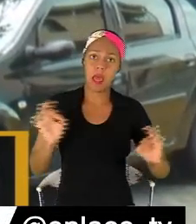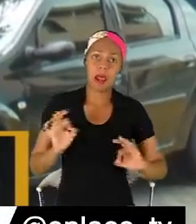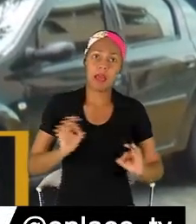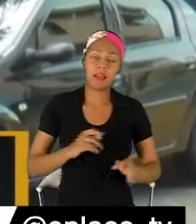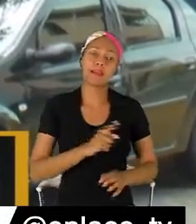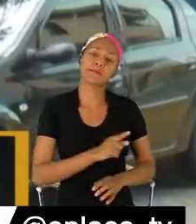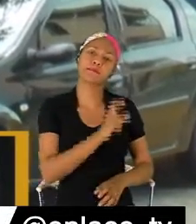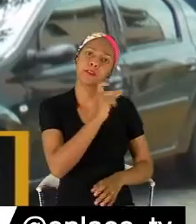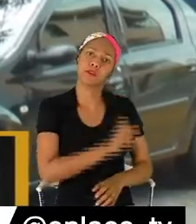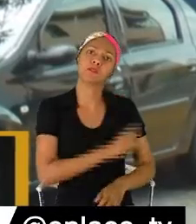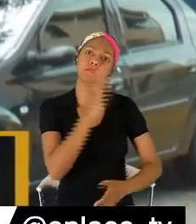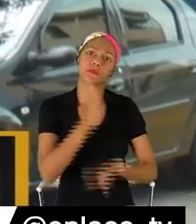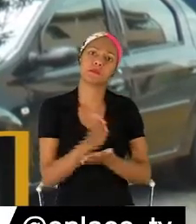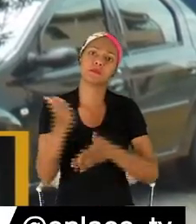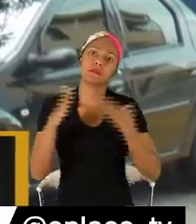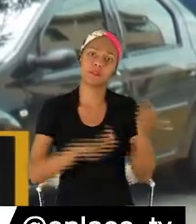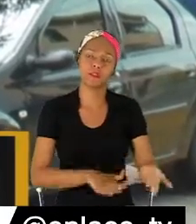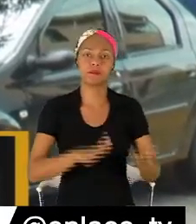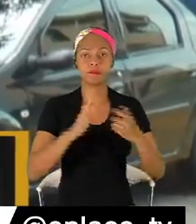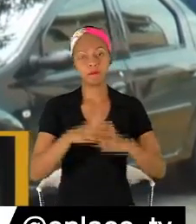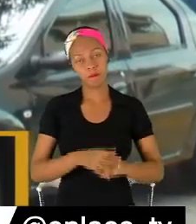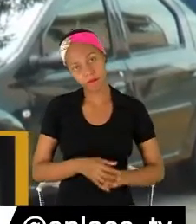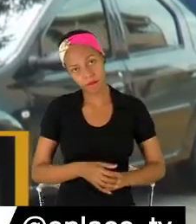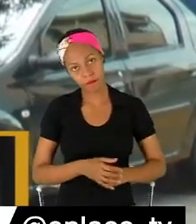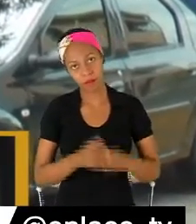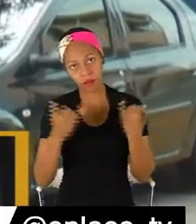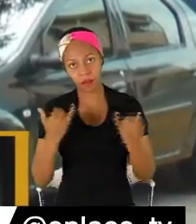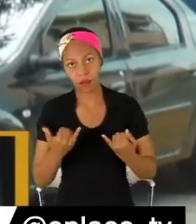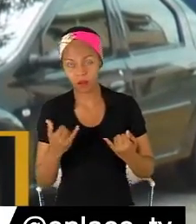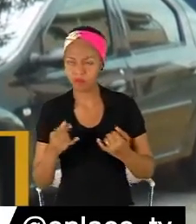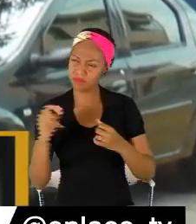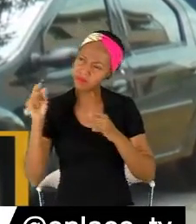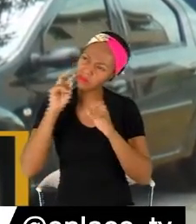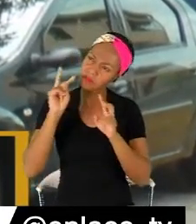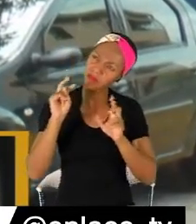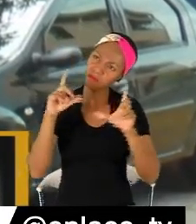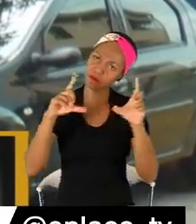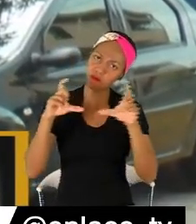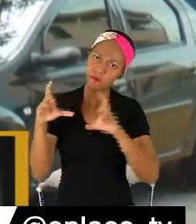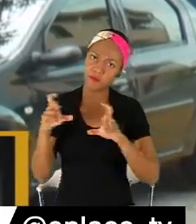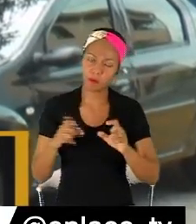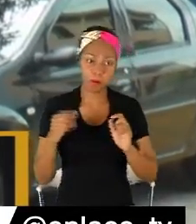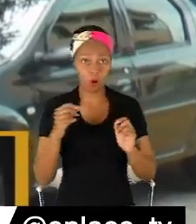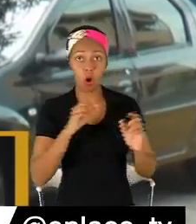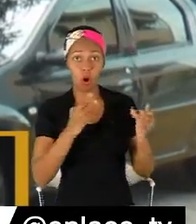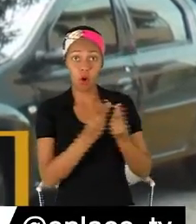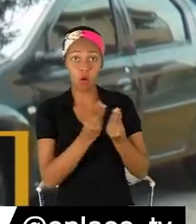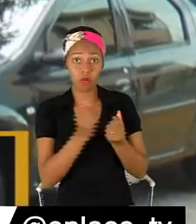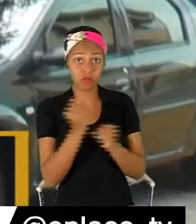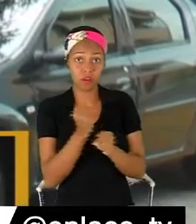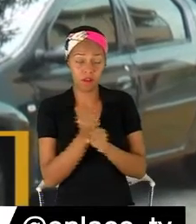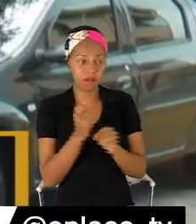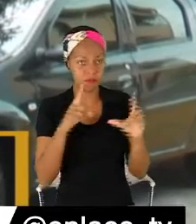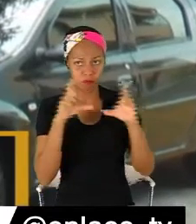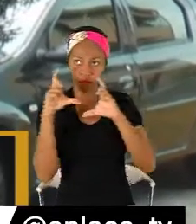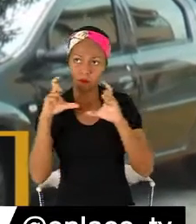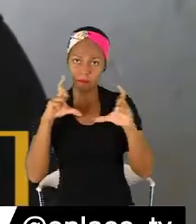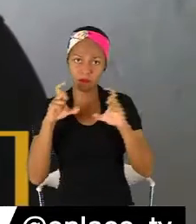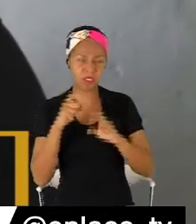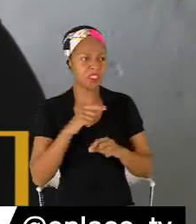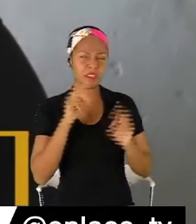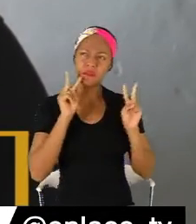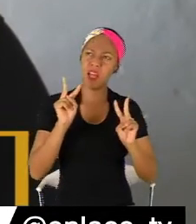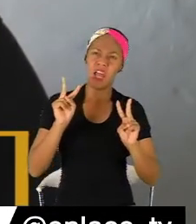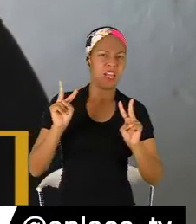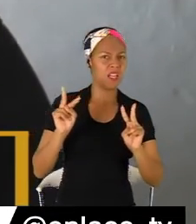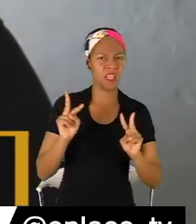Las condiciones con las que se trabaja y se pueden apreciar en los reportes fotográficos que tienen sus propios compañeros de trabajo denota totalmente negligencia.